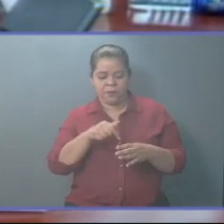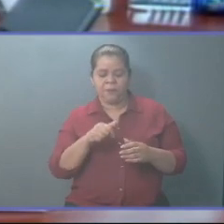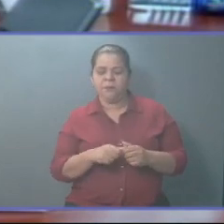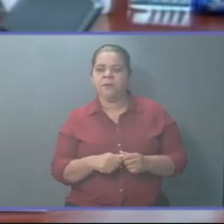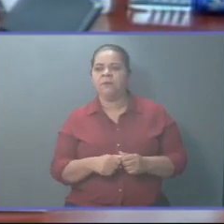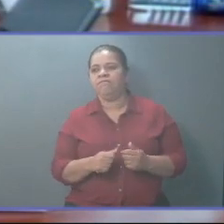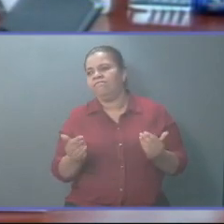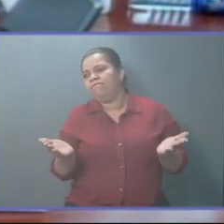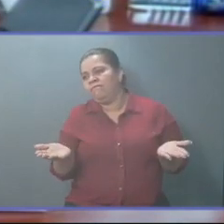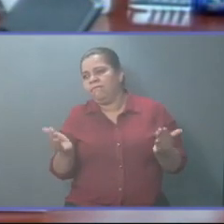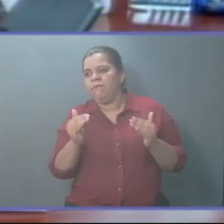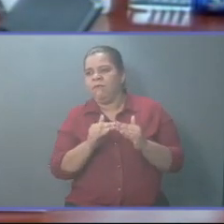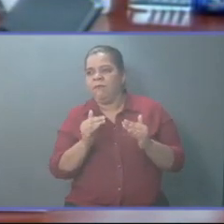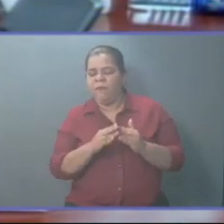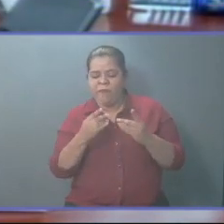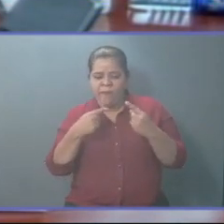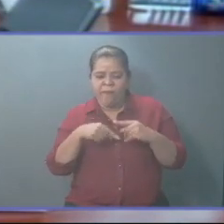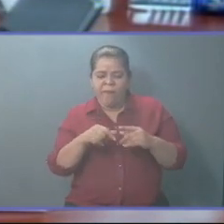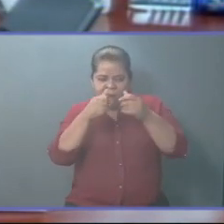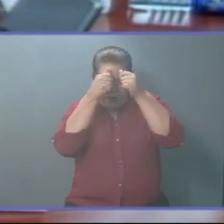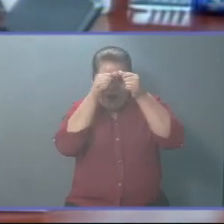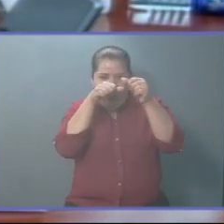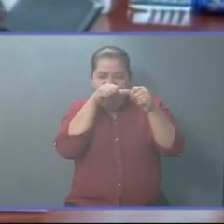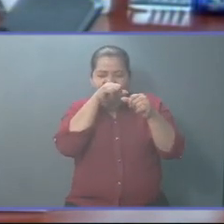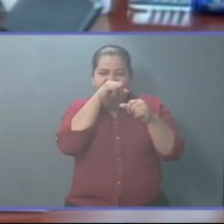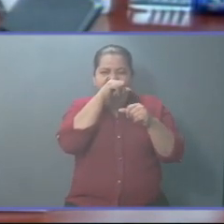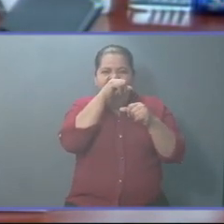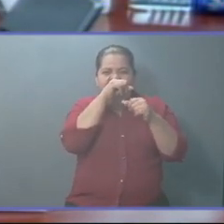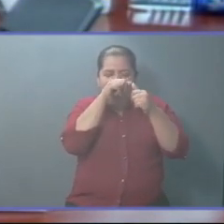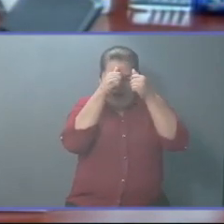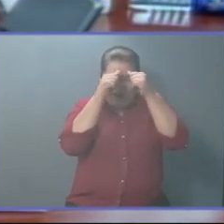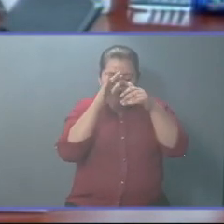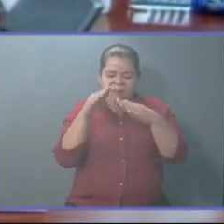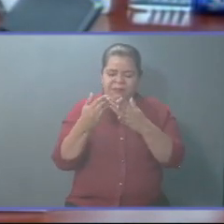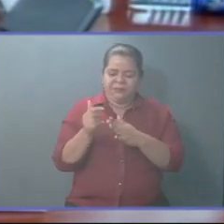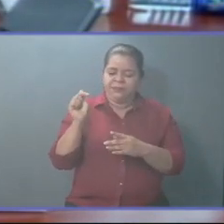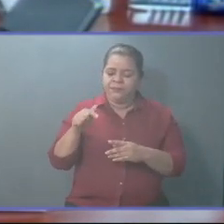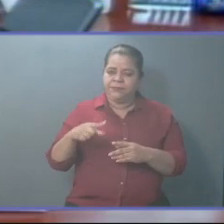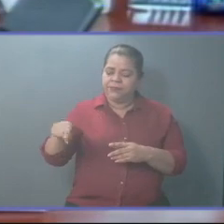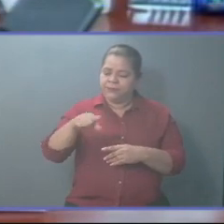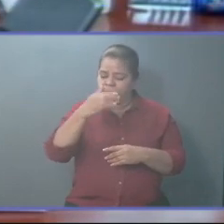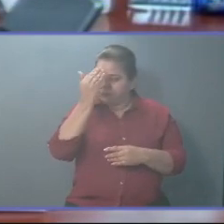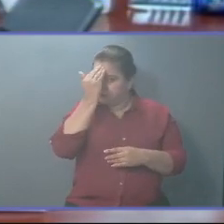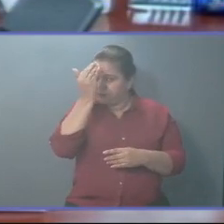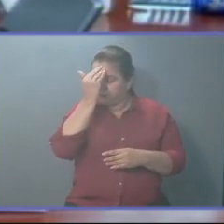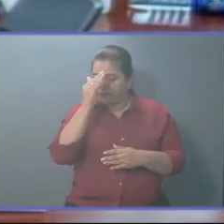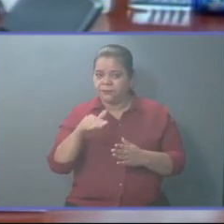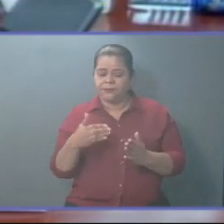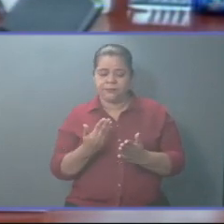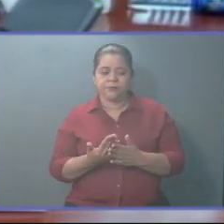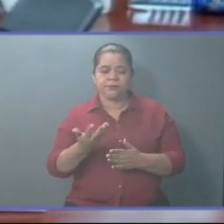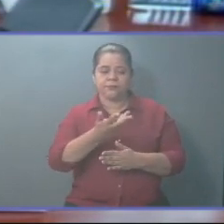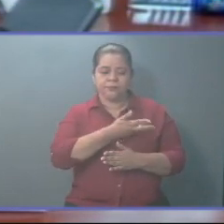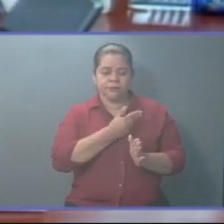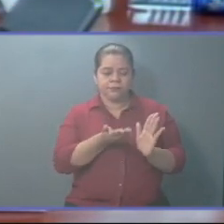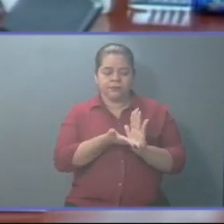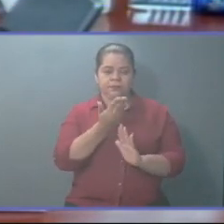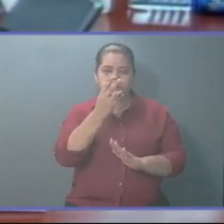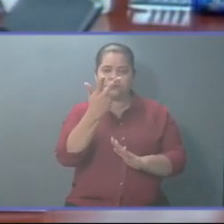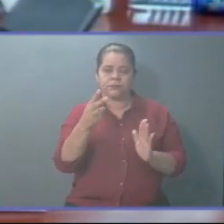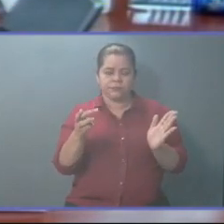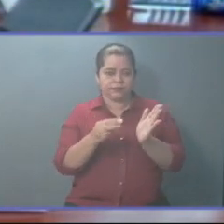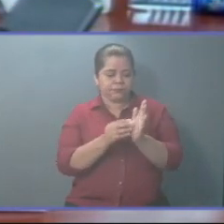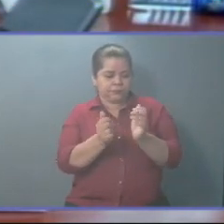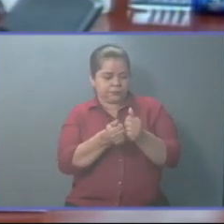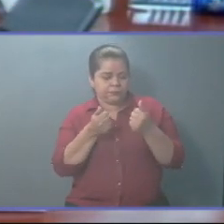Pero igualmente han seguido habiendo aprobaciones que ahora ustedes conocen, estamos arriba de los 3.000 millones de